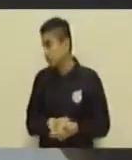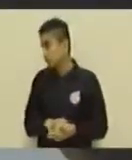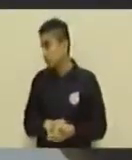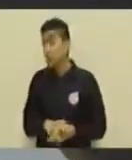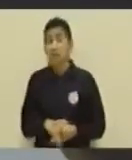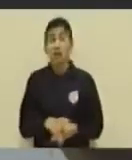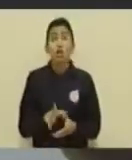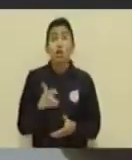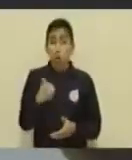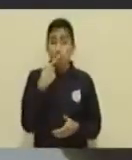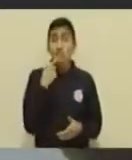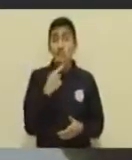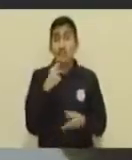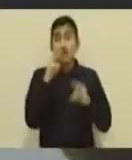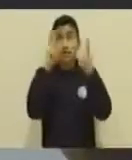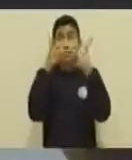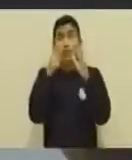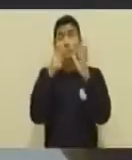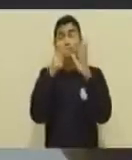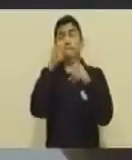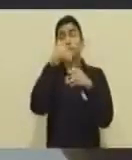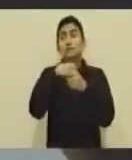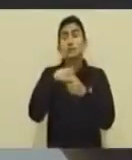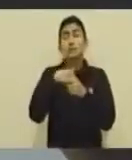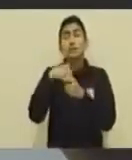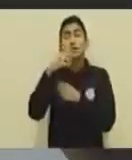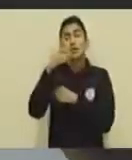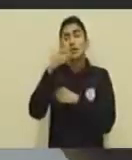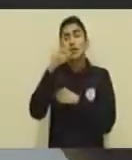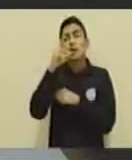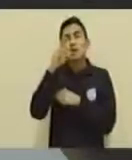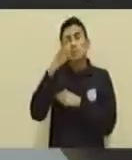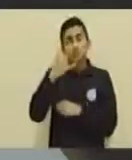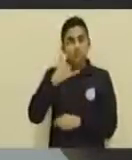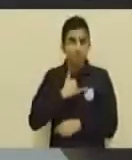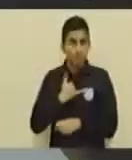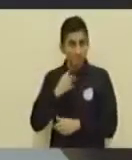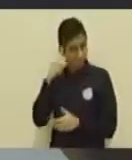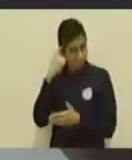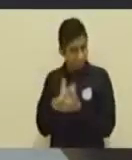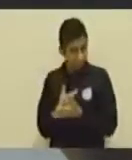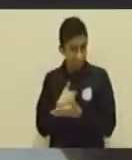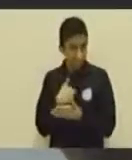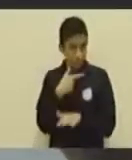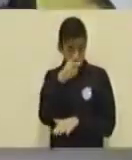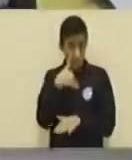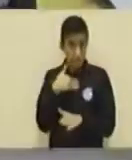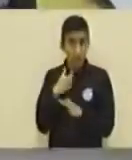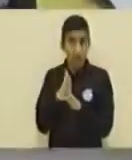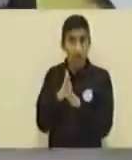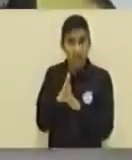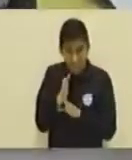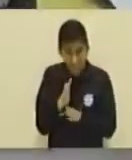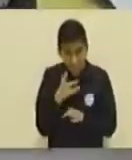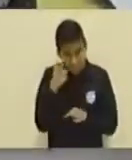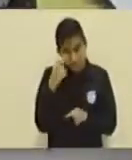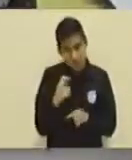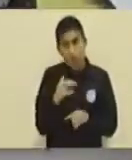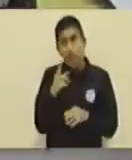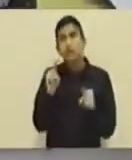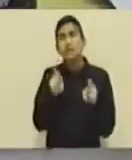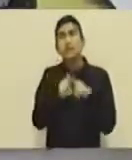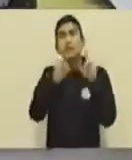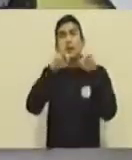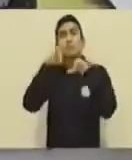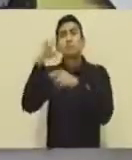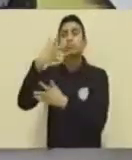que usted decía, ¿verdad? De la convicción es algo que pues también debe ser muy importante el momento de tenernos fidelidad a nosotros y